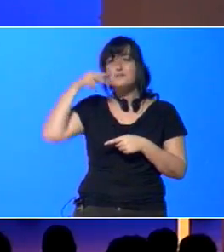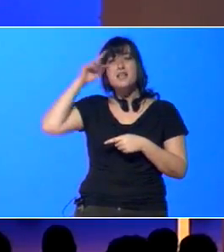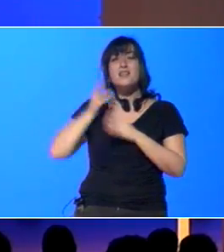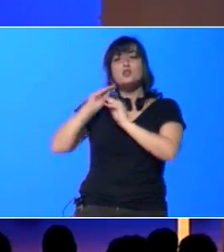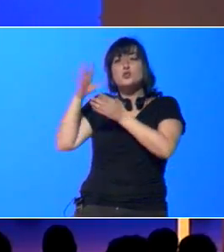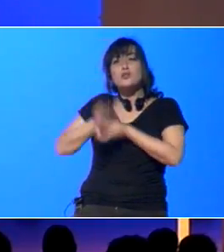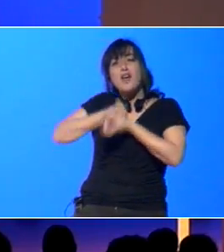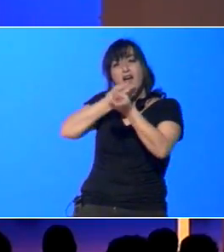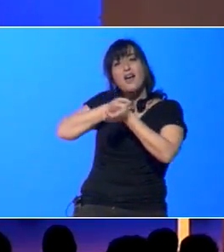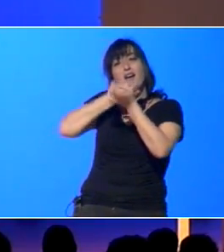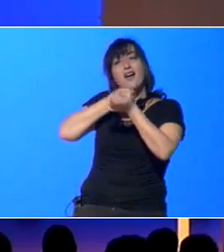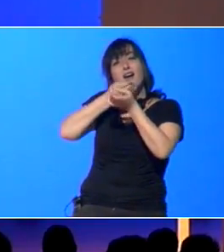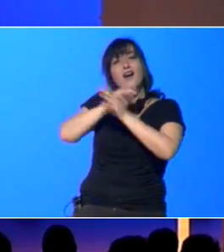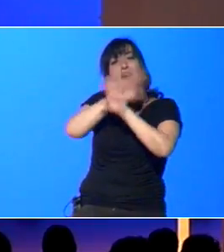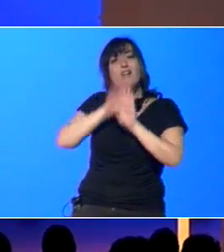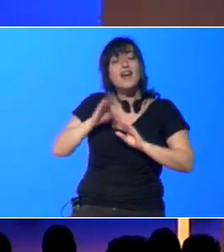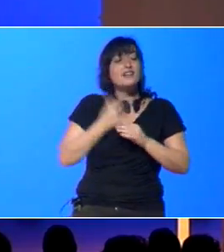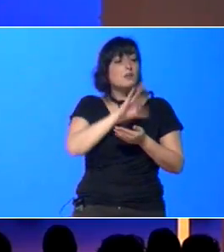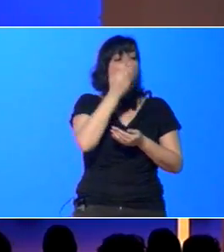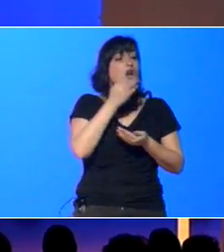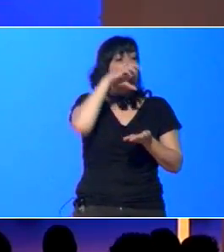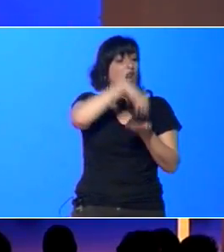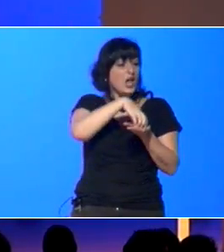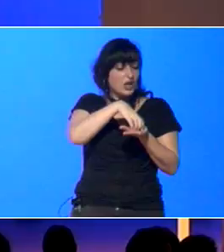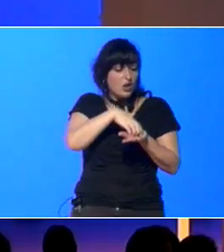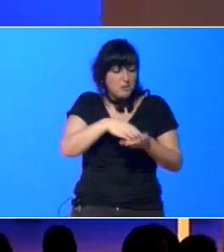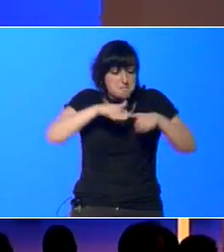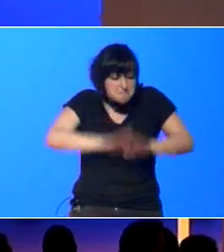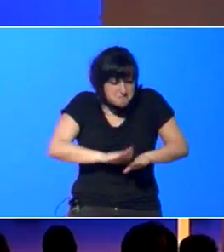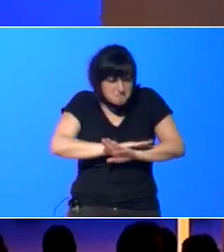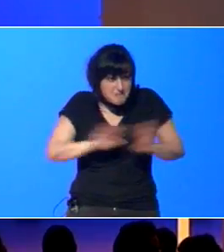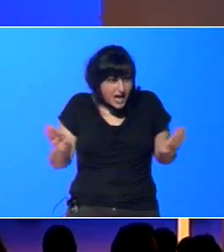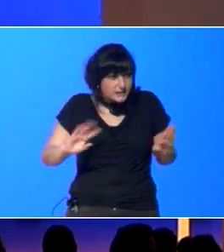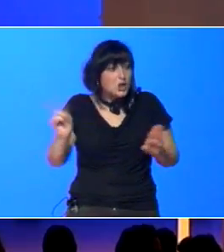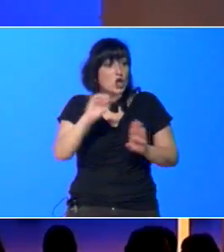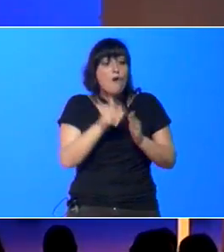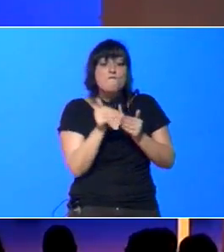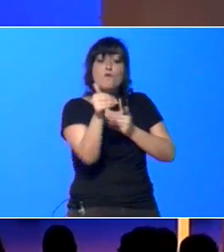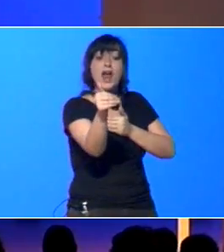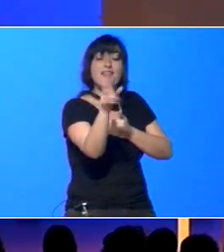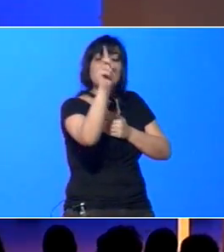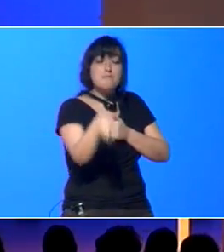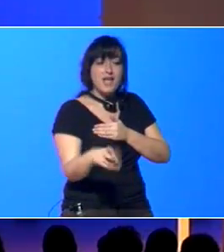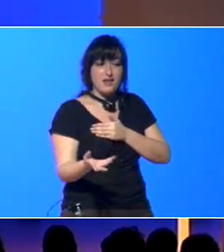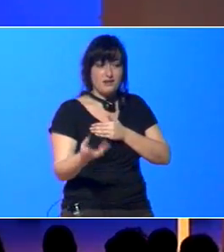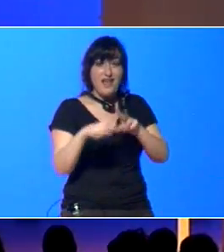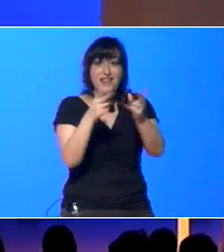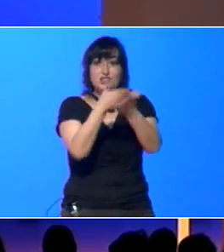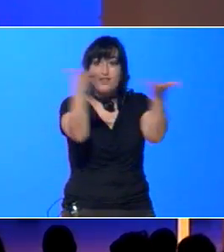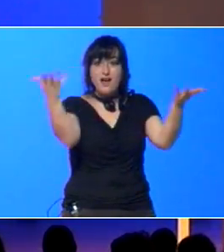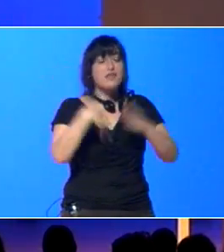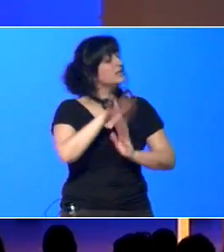va a llegar más allá de las puertas del centro y eso es lo que tenemos que conseguir, que llegue más allá de las puertas del centro. Es decir, que un proyecto de aprendizaje y